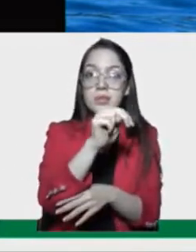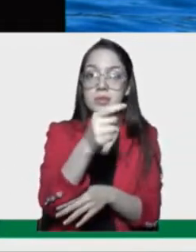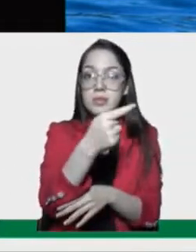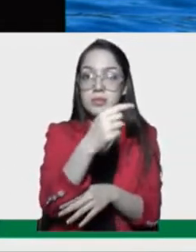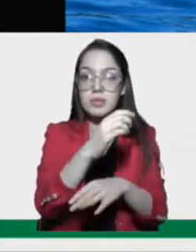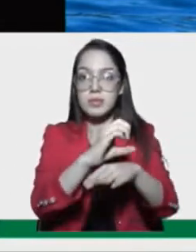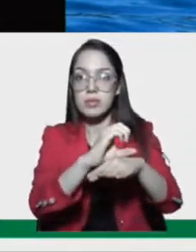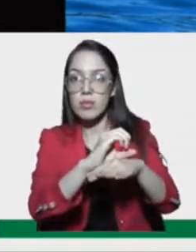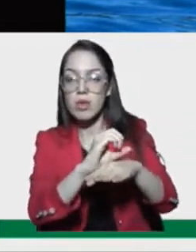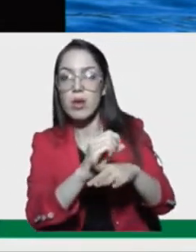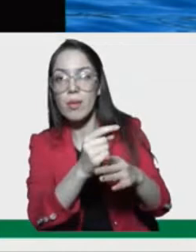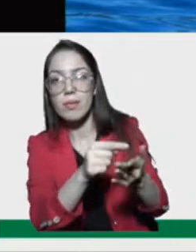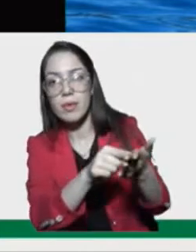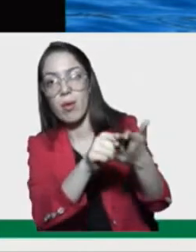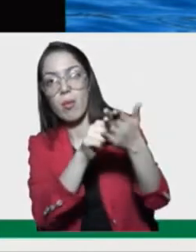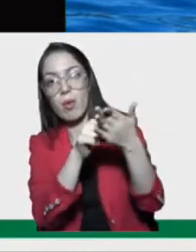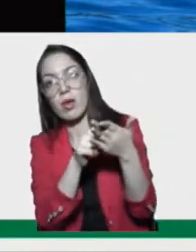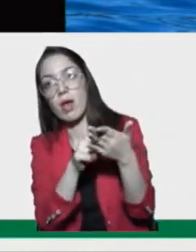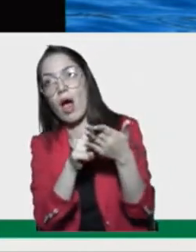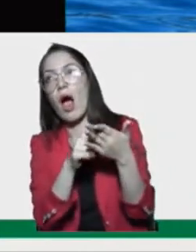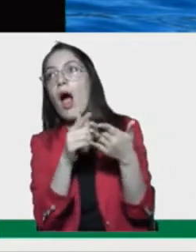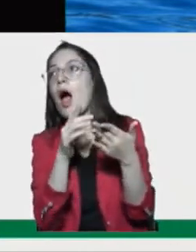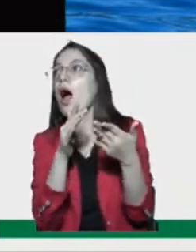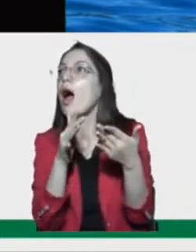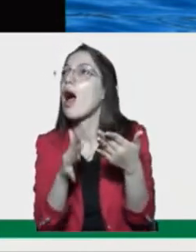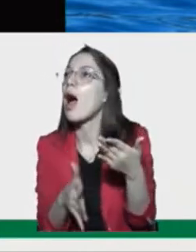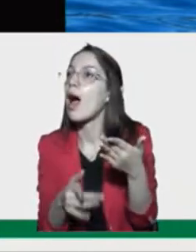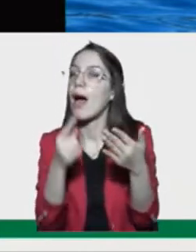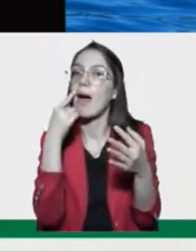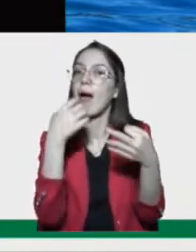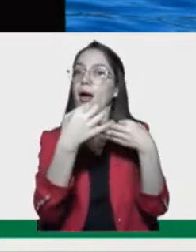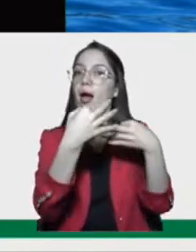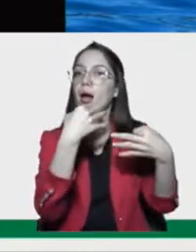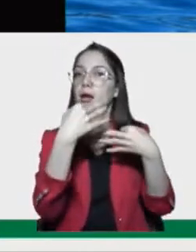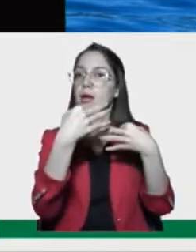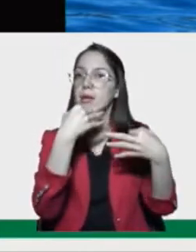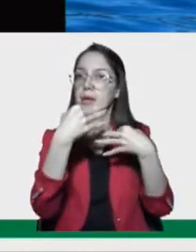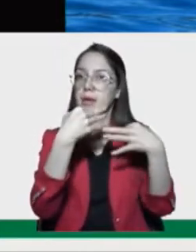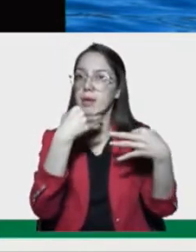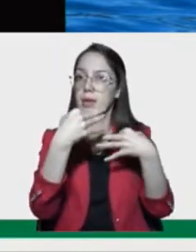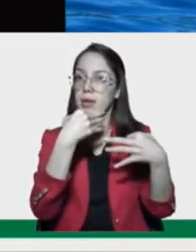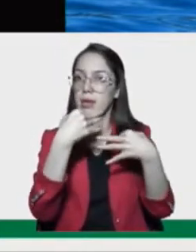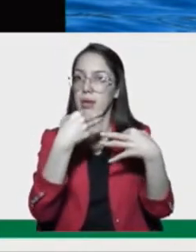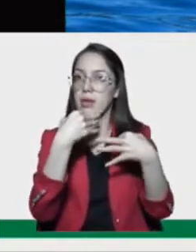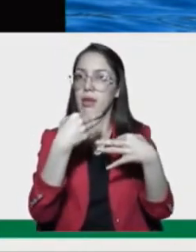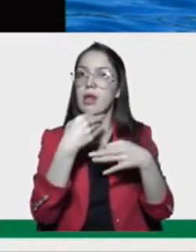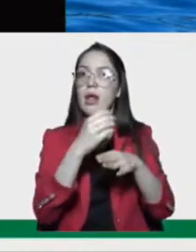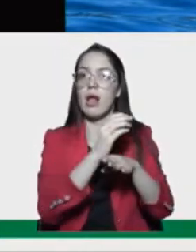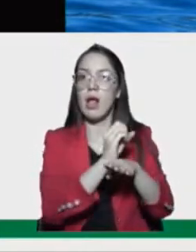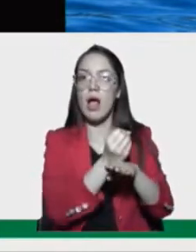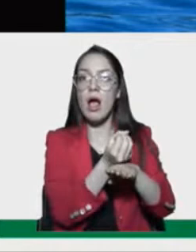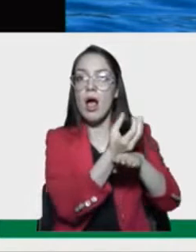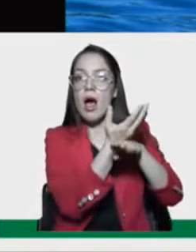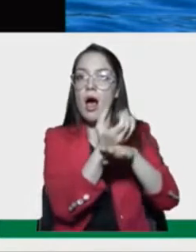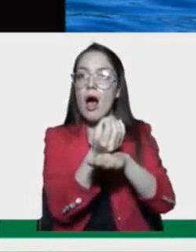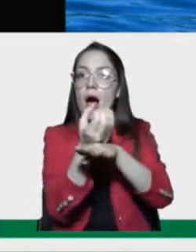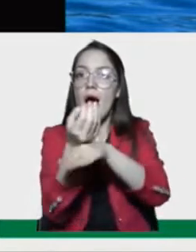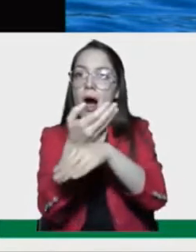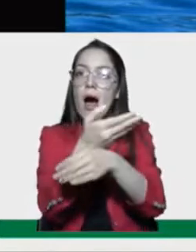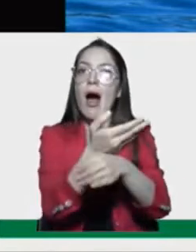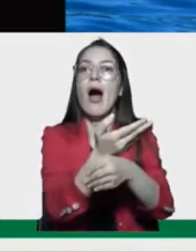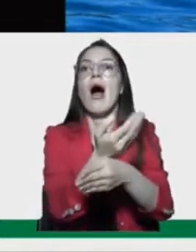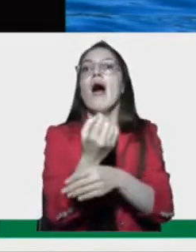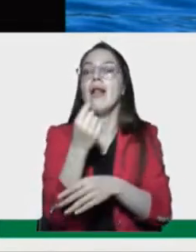que vela por el cuidado y la conservación de las ballenas en ese tiempo haciendo una observación de reconocimiento de la ballena franca